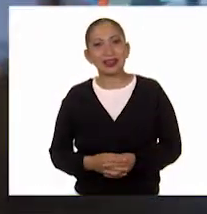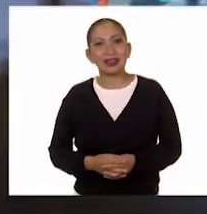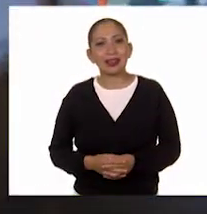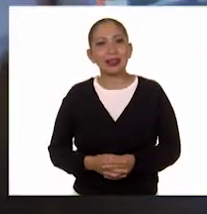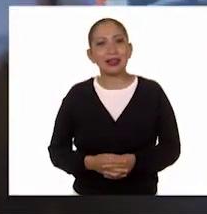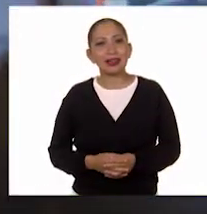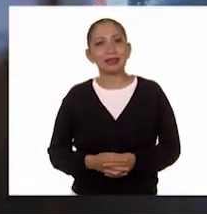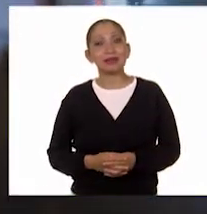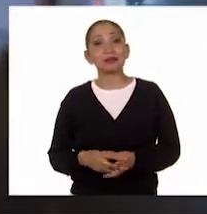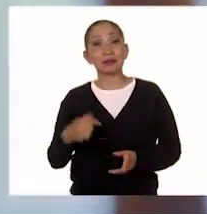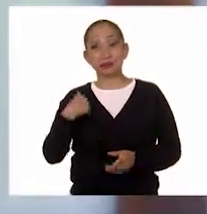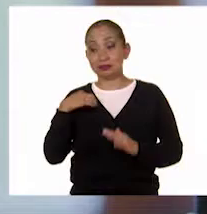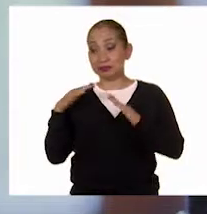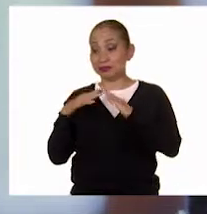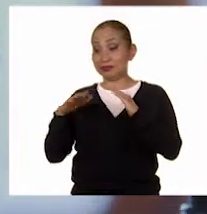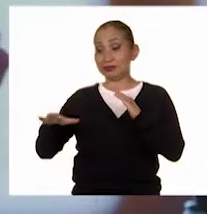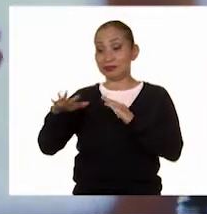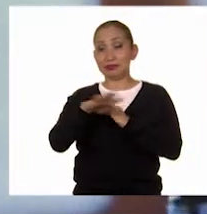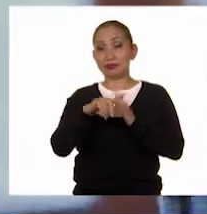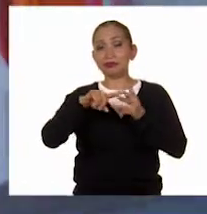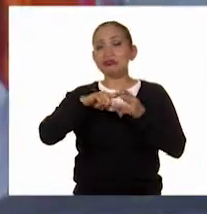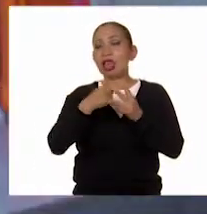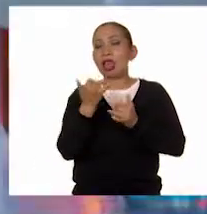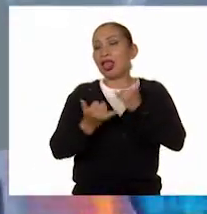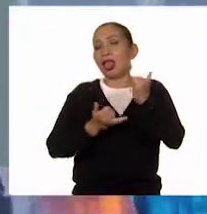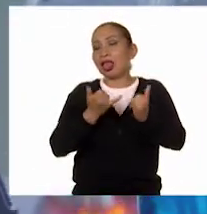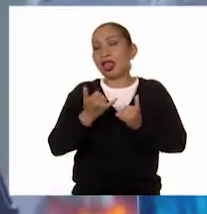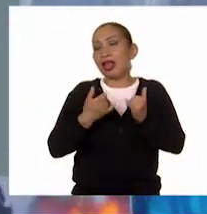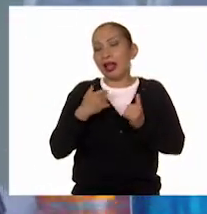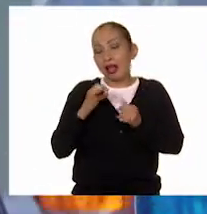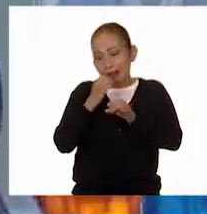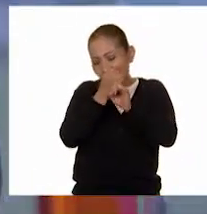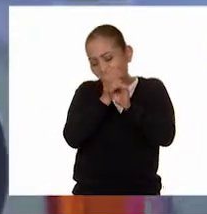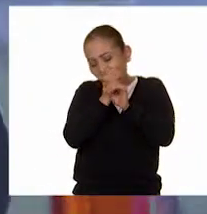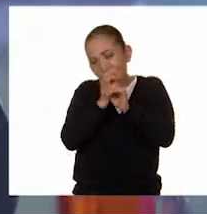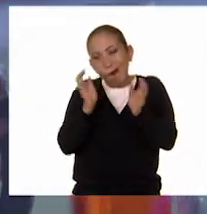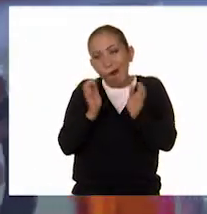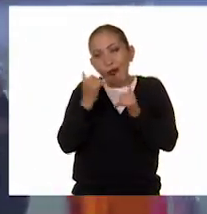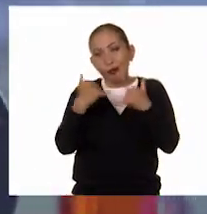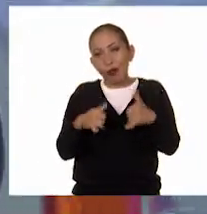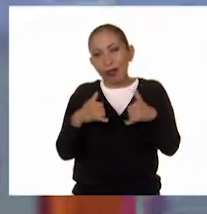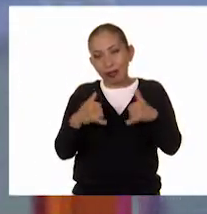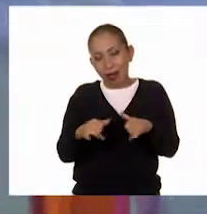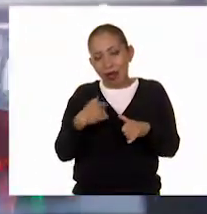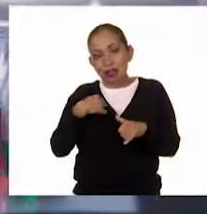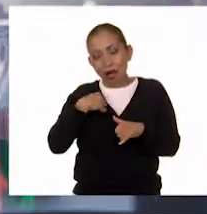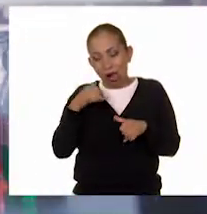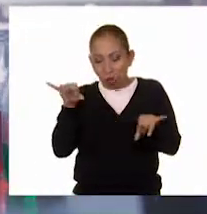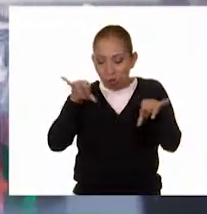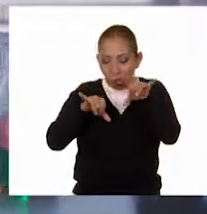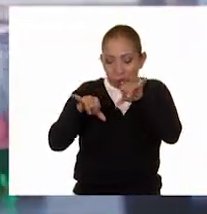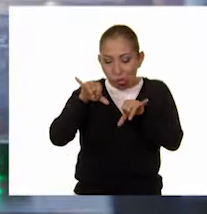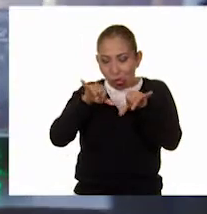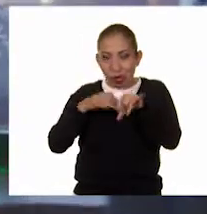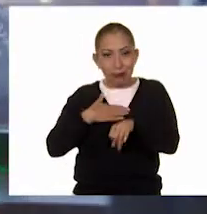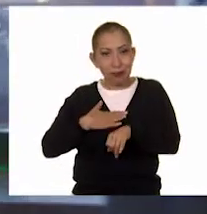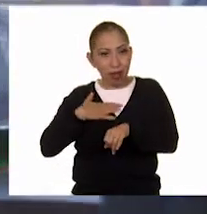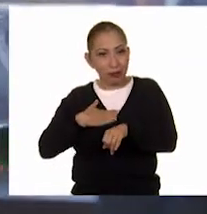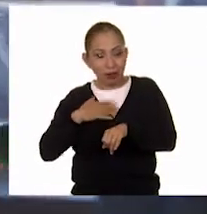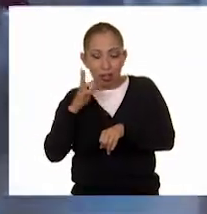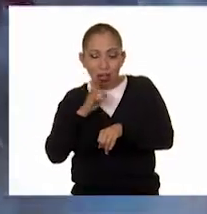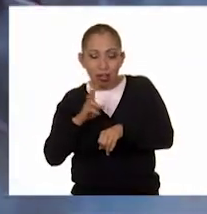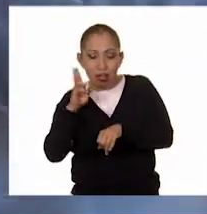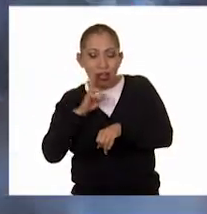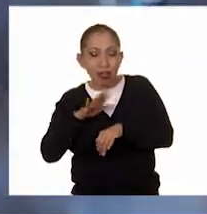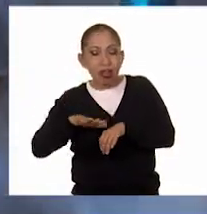crecer. En mi casa todo empezó con un juego, con mi pequeño microscopio. A veces mezclando cosas en el baño y